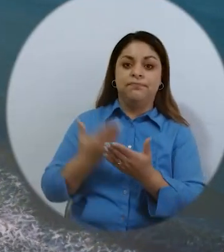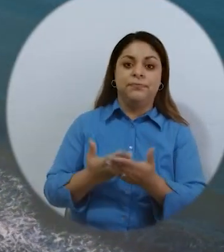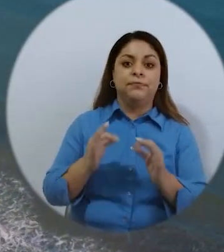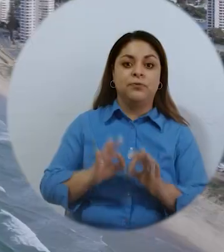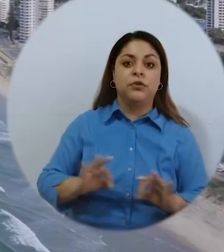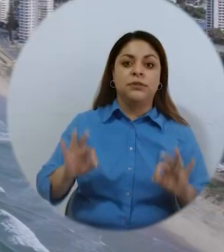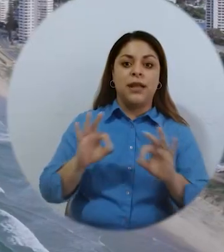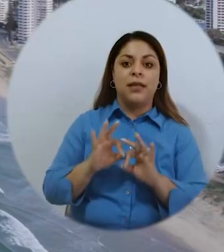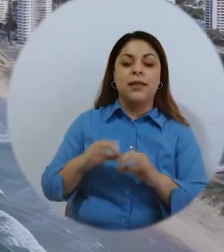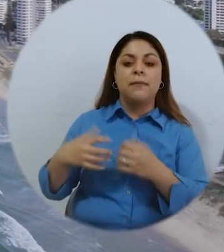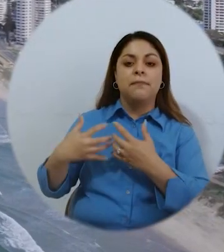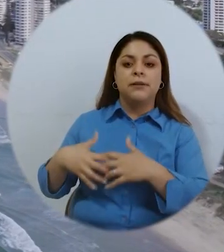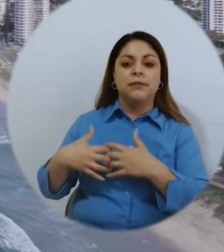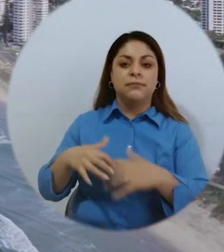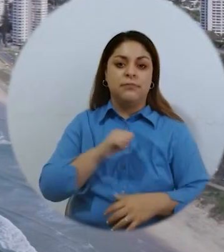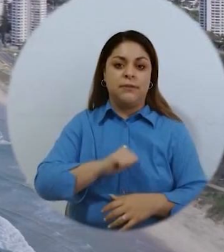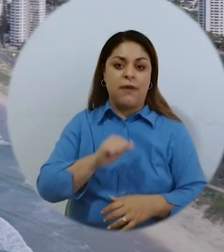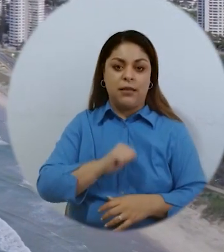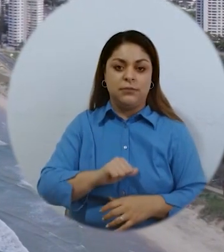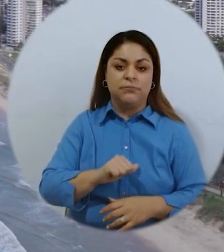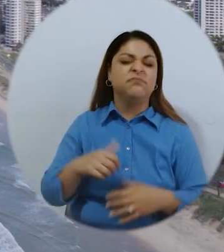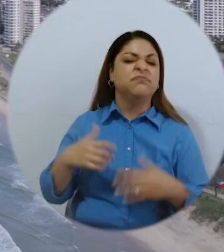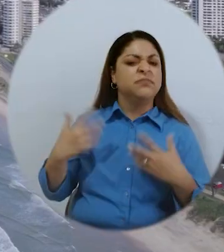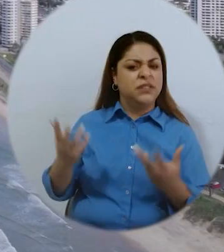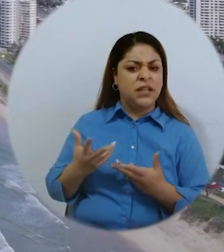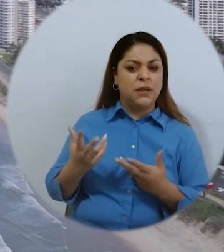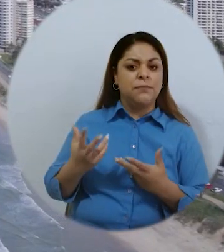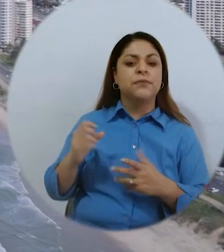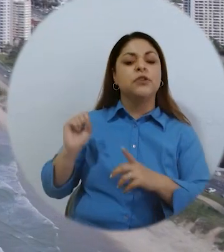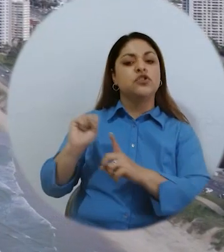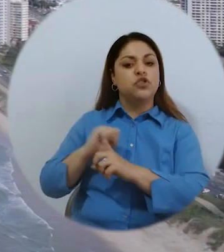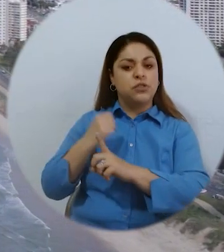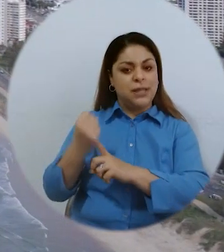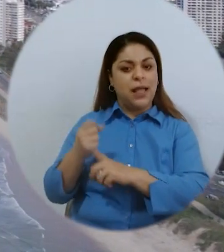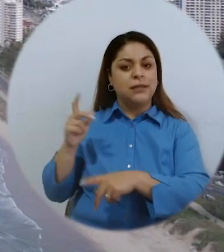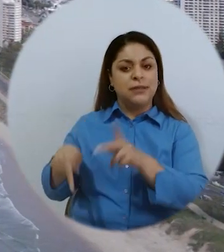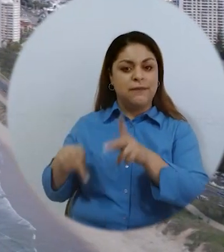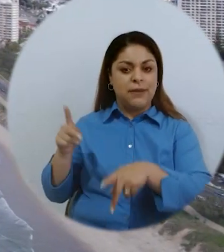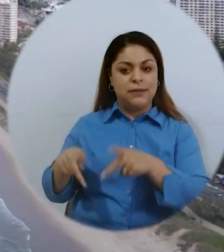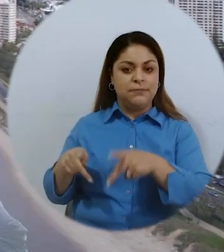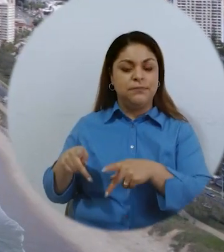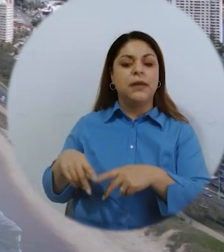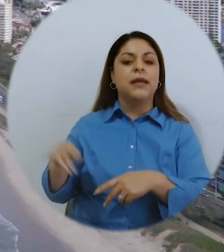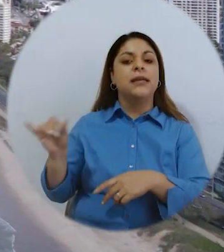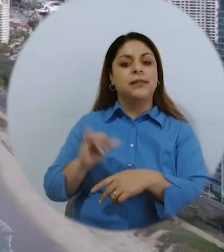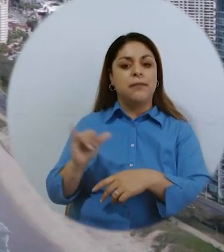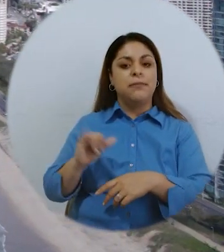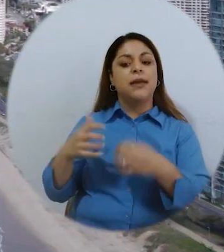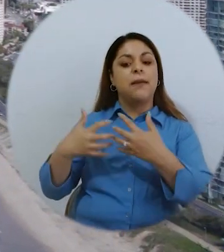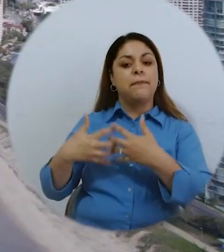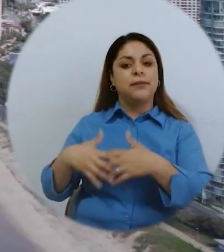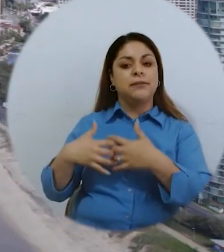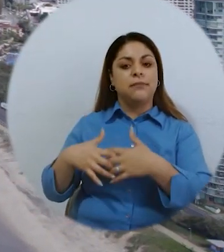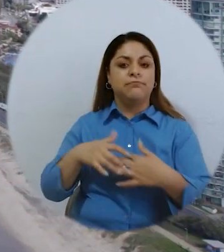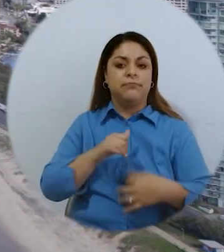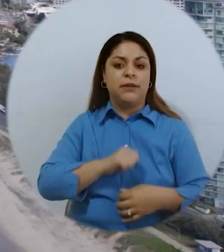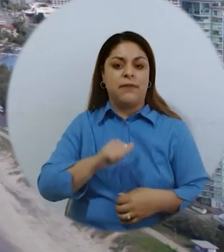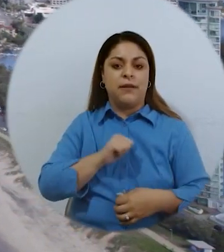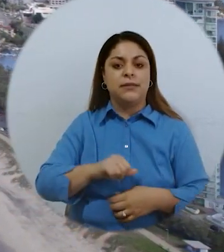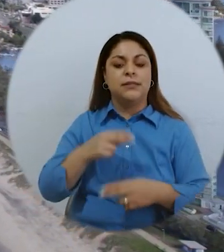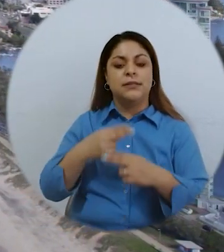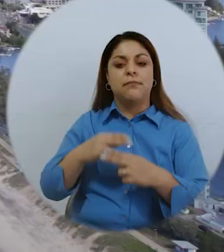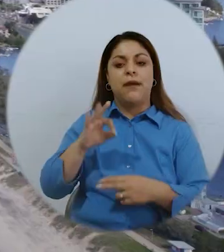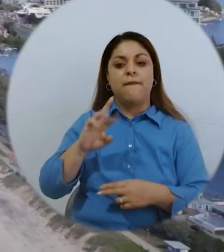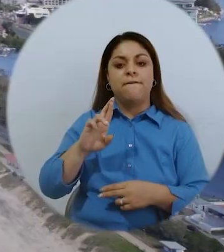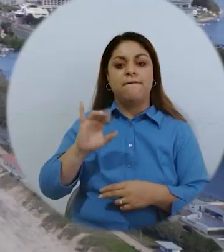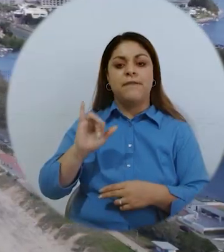del sector privado, y cuando me refiero al sector privado me refiero no solo de la sociedad civil, sino también, por ejemplo, de la empresa privada,